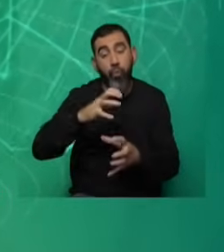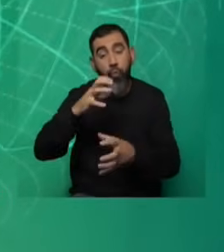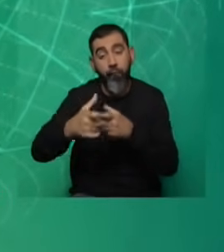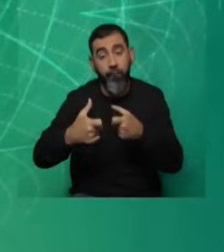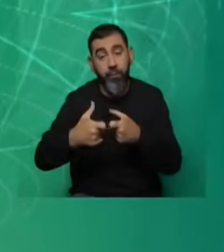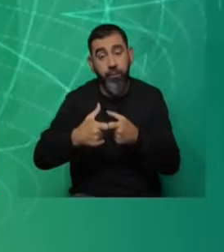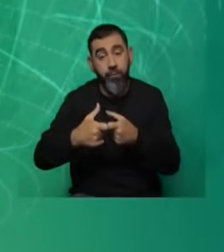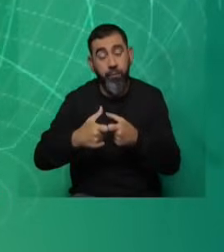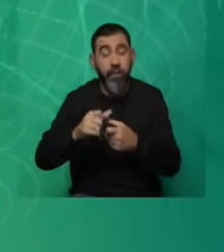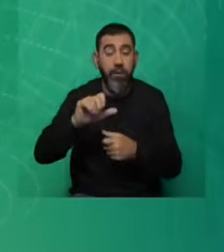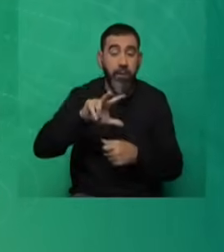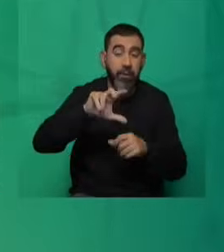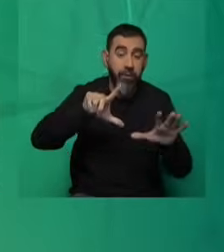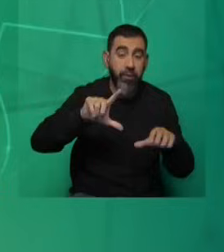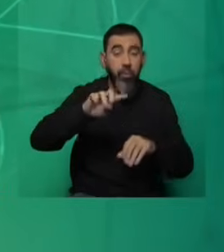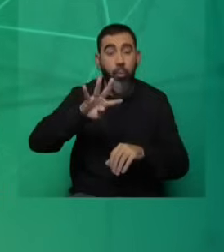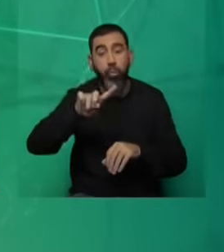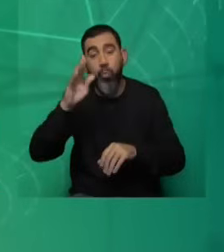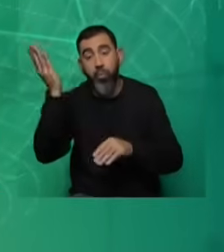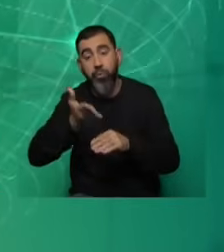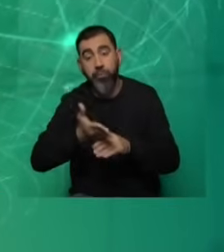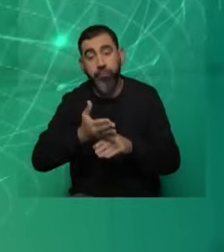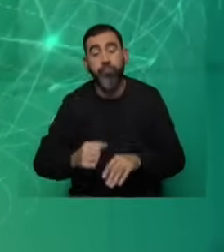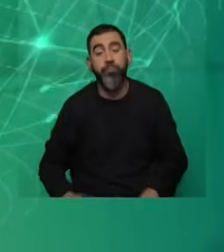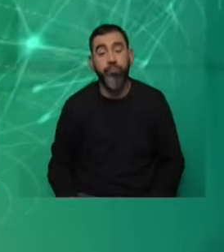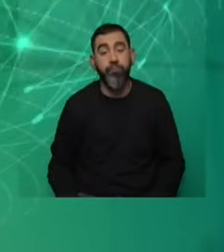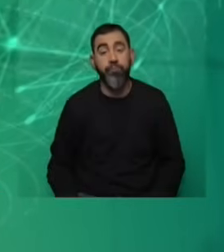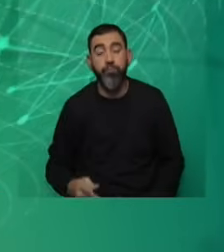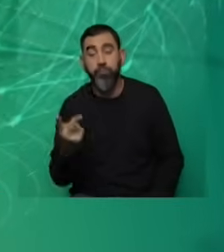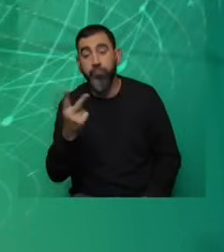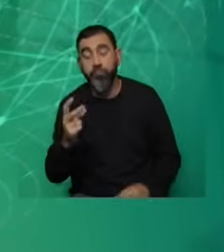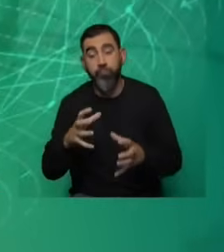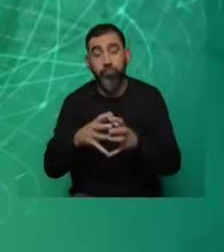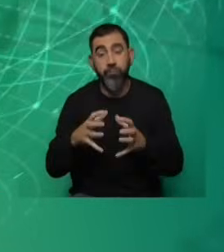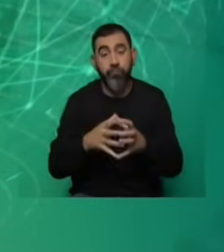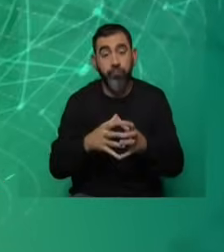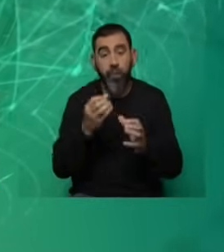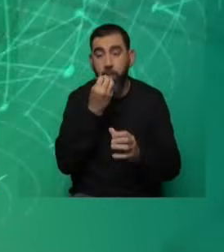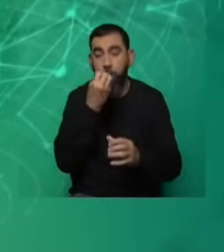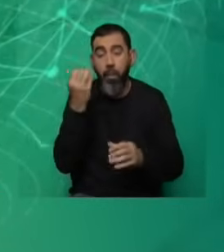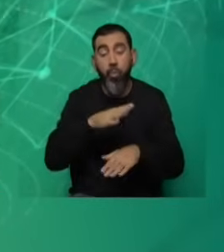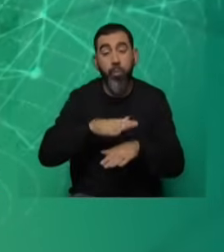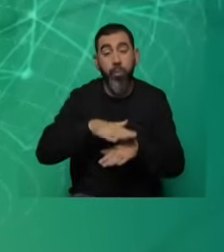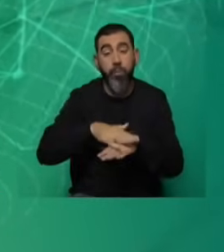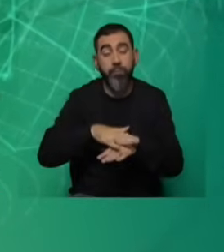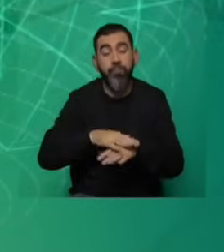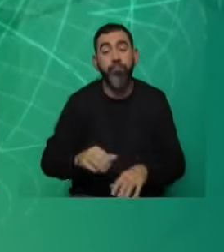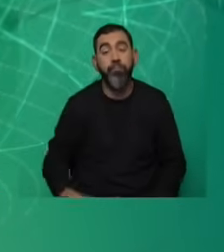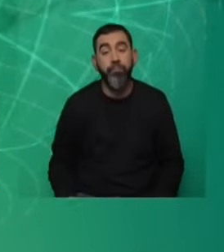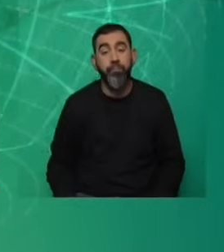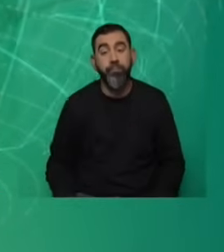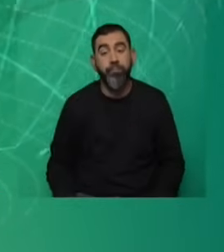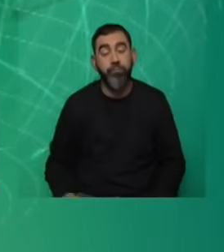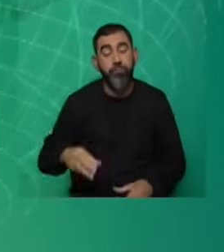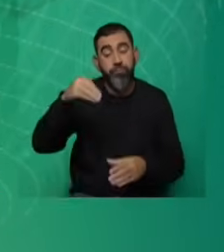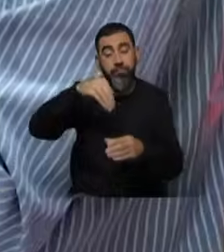Se movió entre 37 y 41 por. ambos sectores se puede decir que se encuentran en su mejor momento en cuanto a las menciones a la